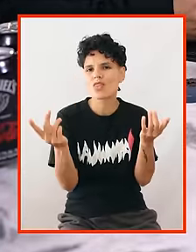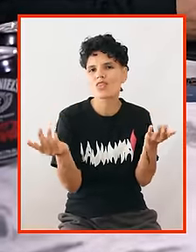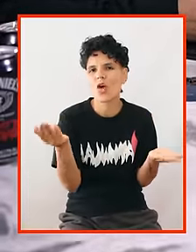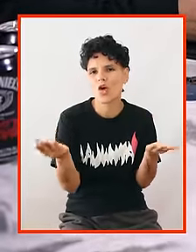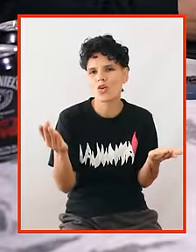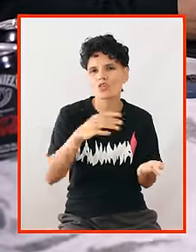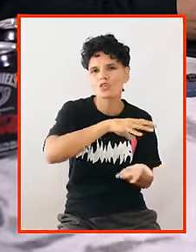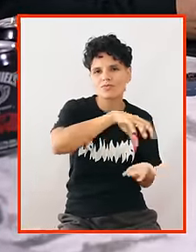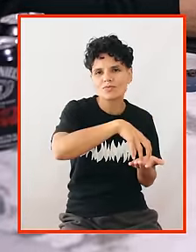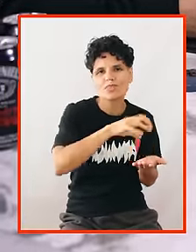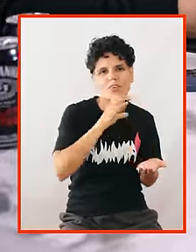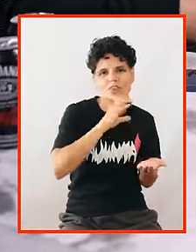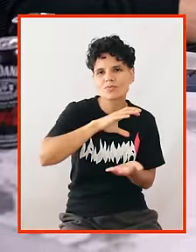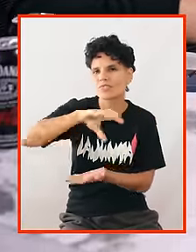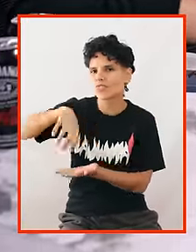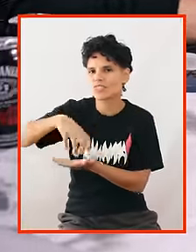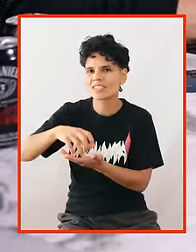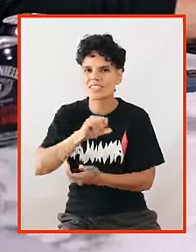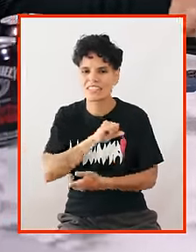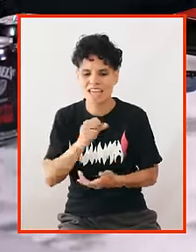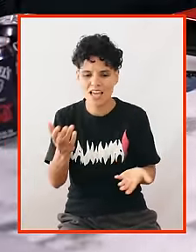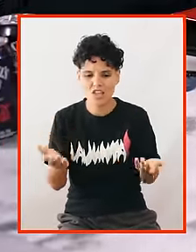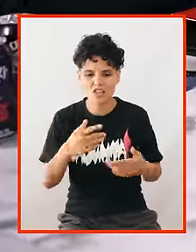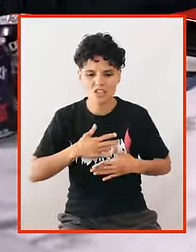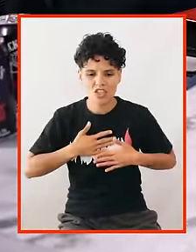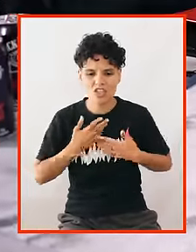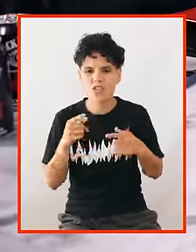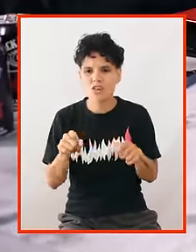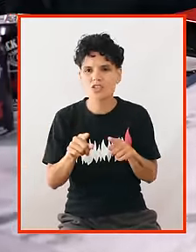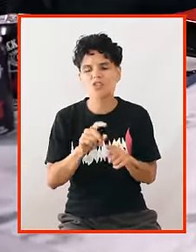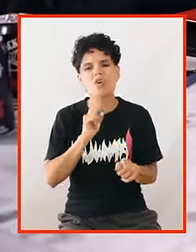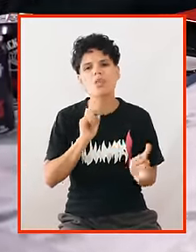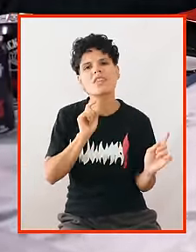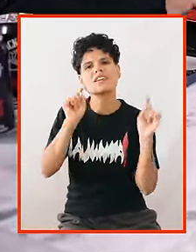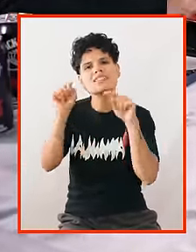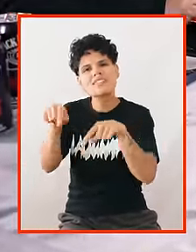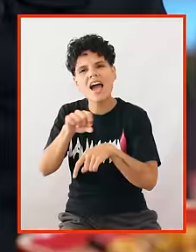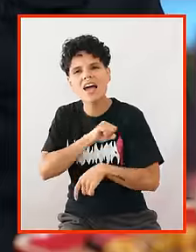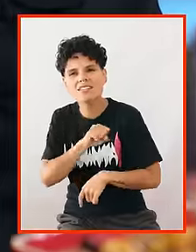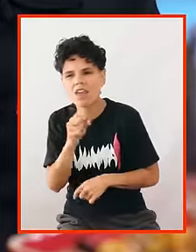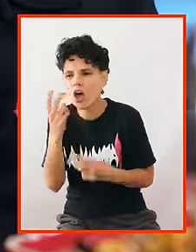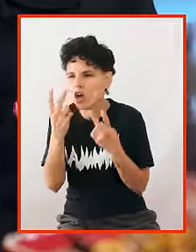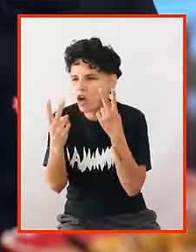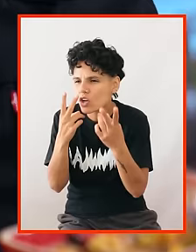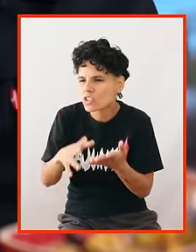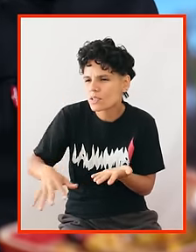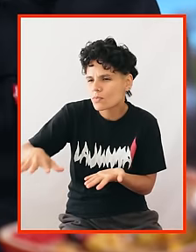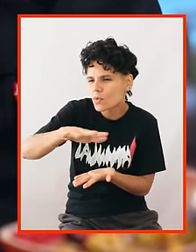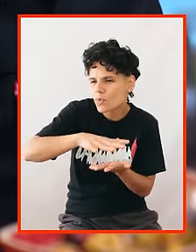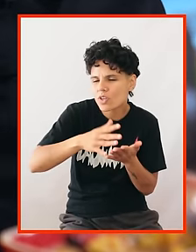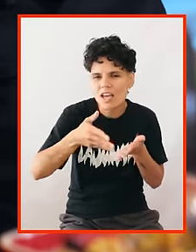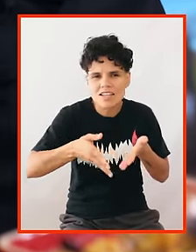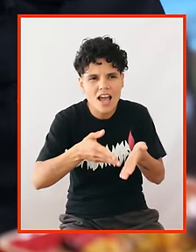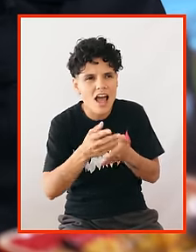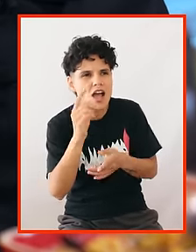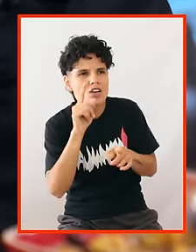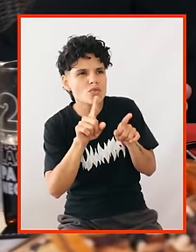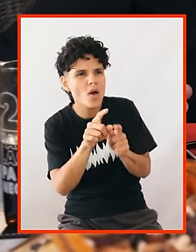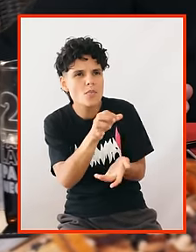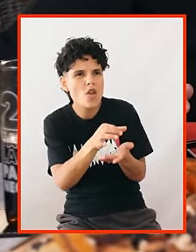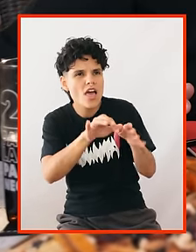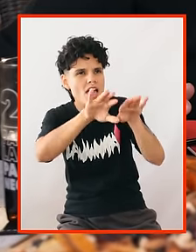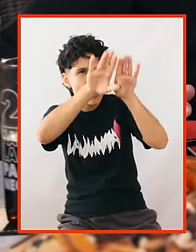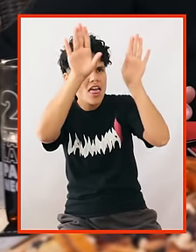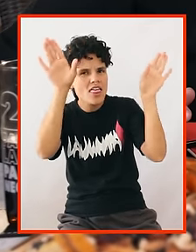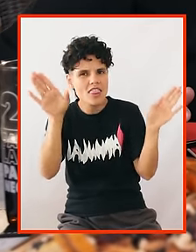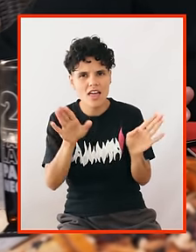está regado de esa sensación. Menos la que yo siento, como la llegada a Santiago, el conocer las calles, conocer, escuchar La Moneda.